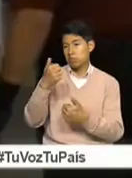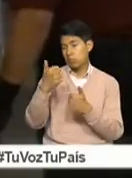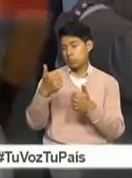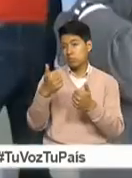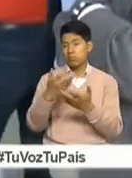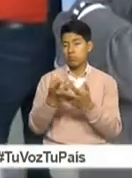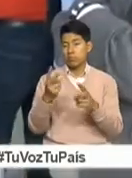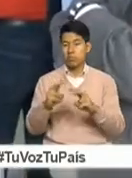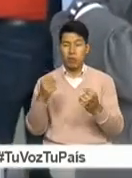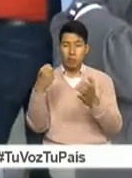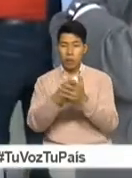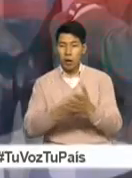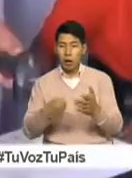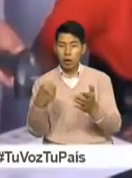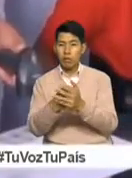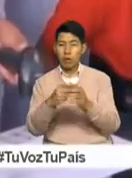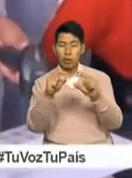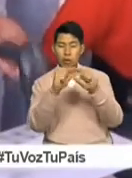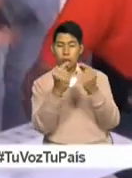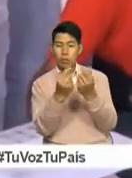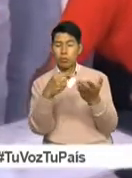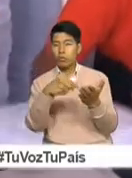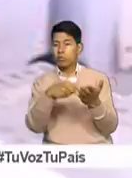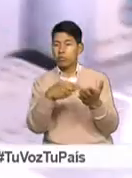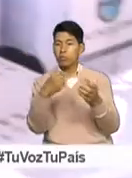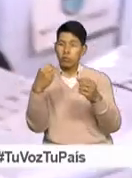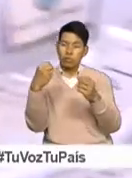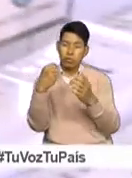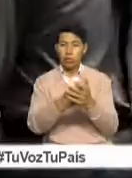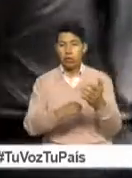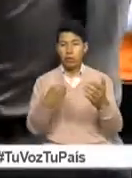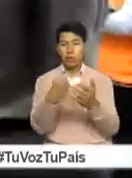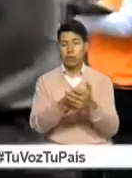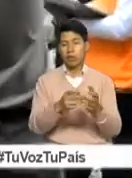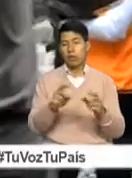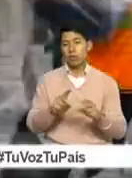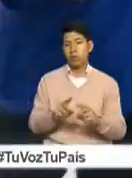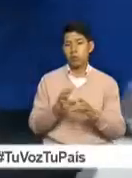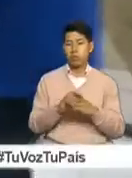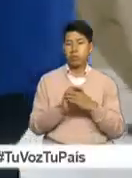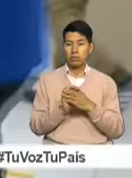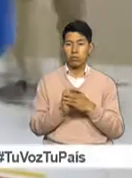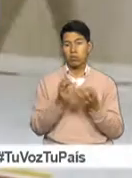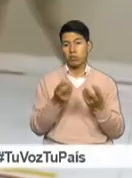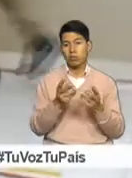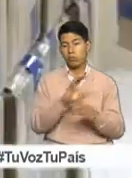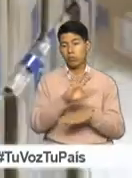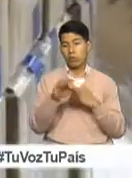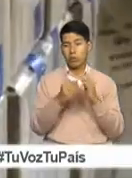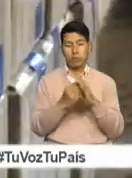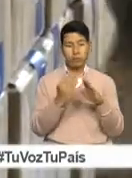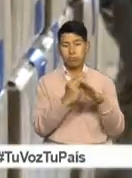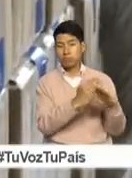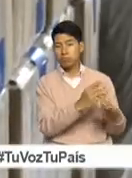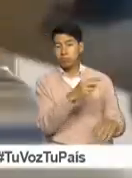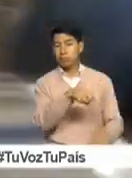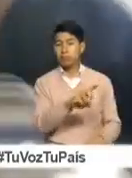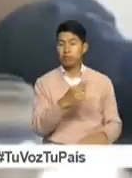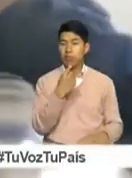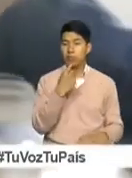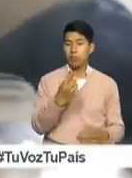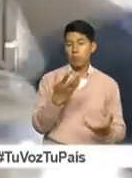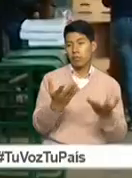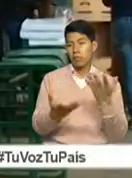cn y al tribunal contencioso electoral por la depuración del padrón electoral donde la oposición enfatizó en personas